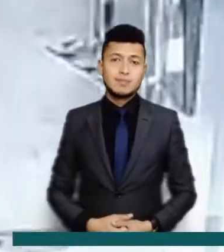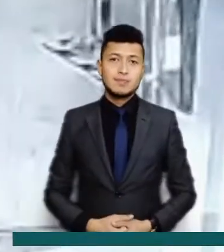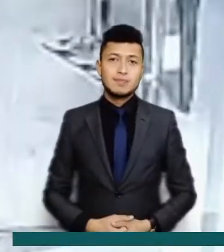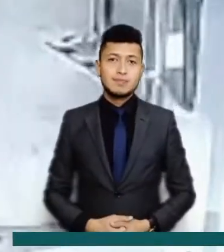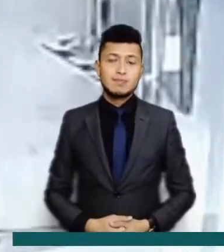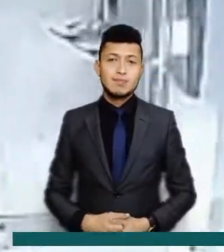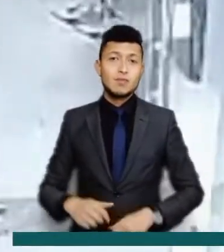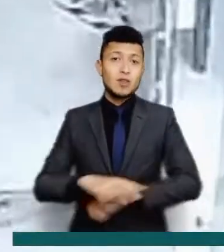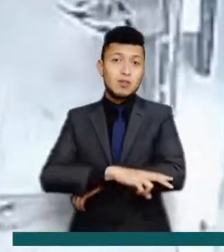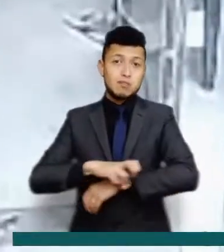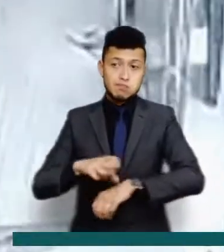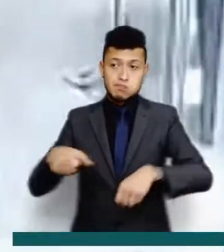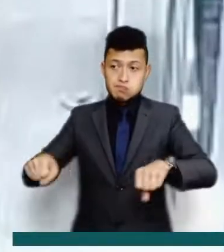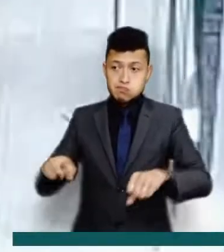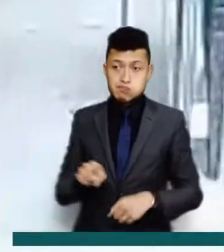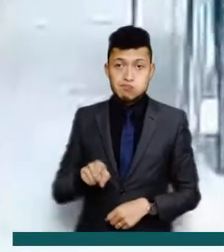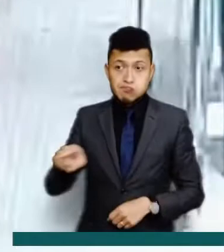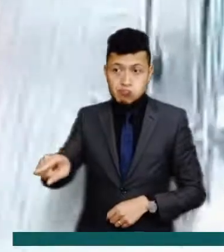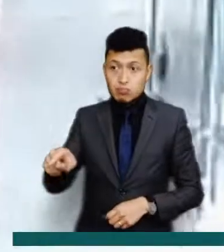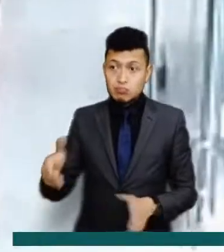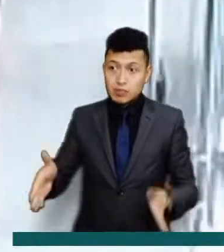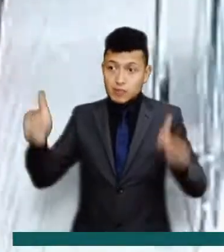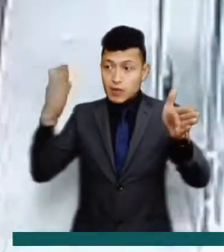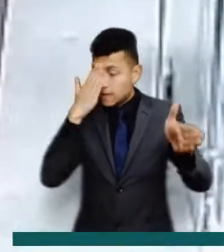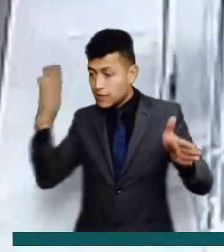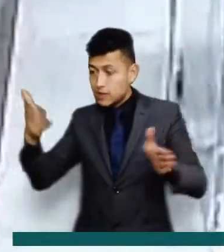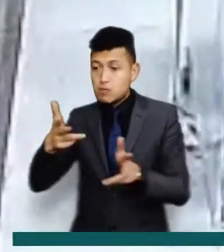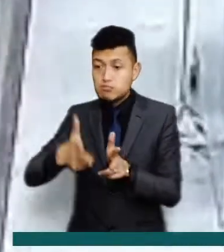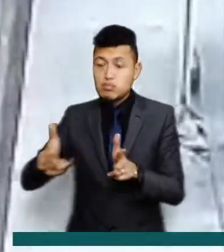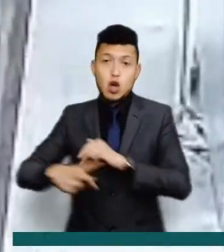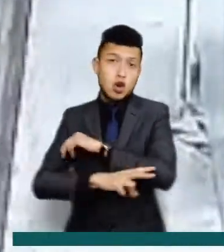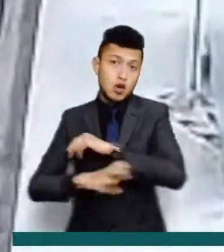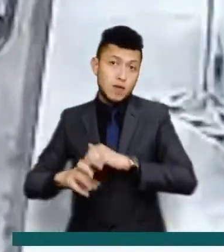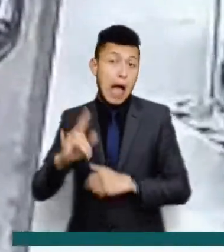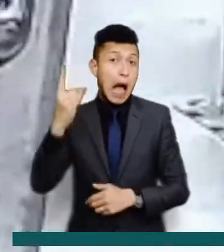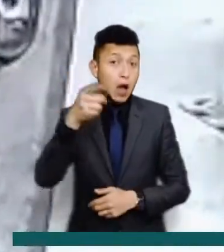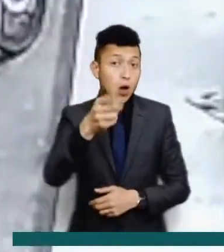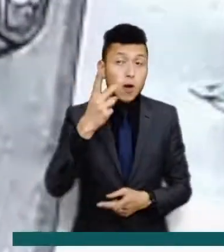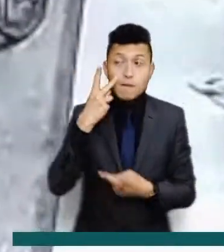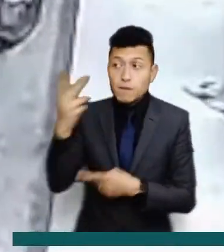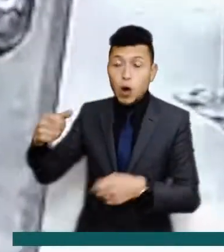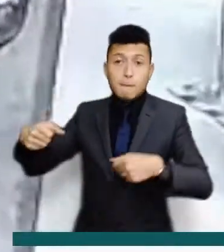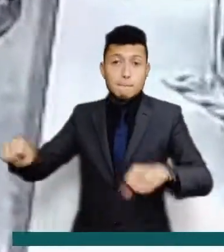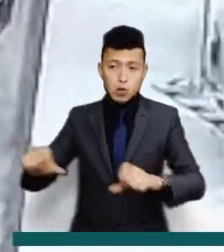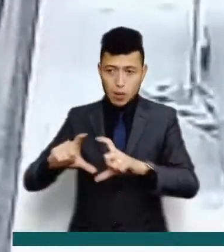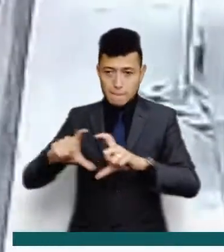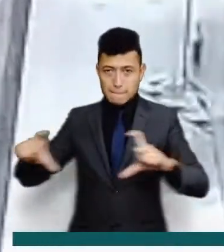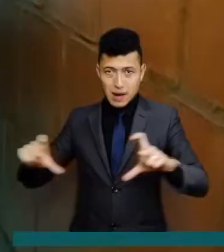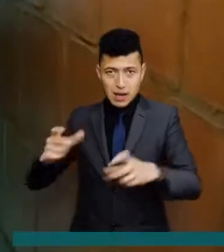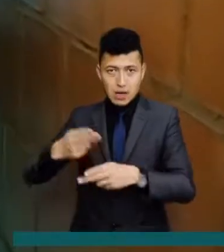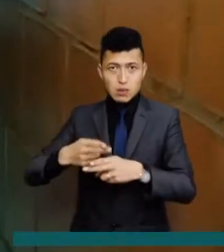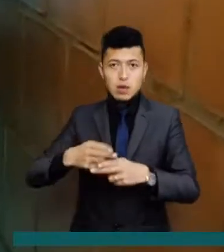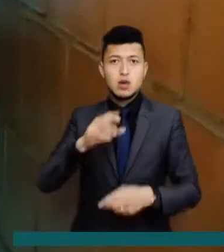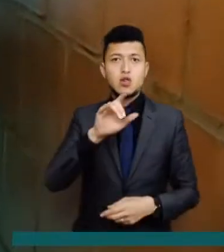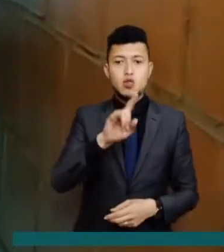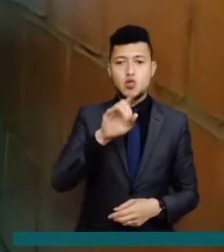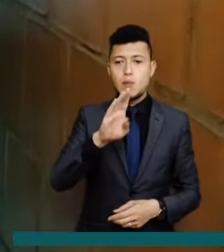los hurtos de moto con pesas y le rompe el switch y se la roba. Por si alguien llega a verla o algo, la placa es